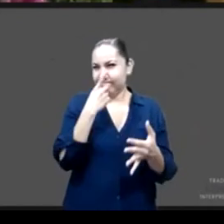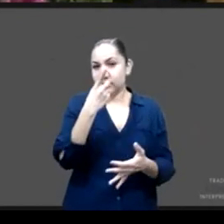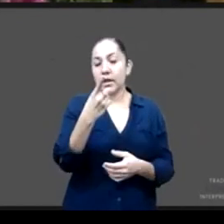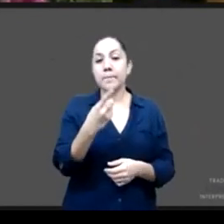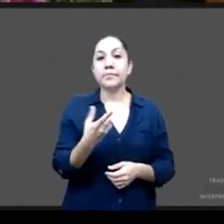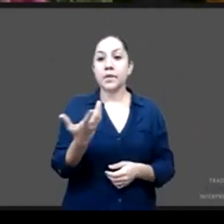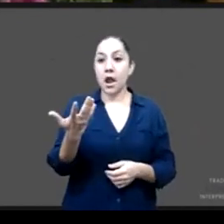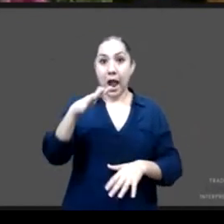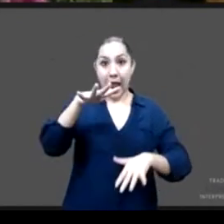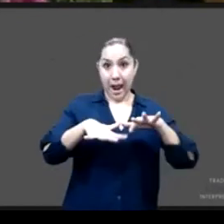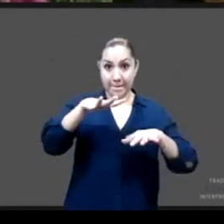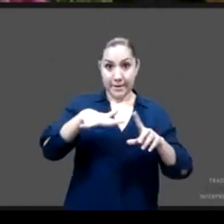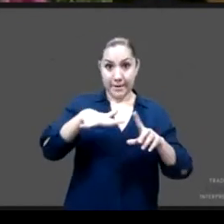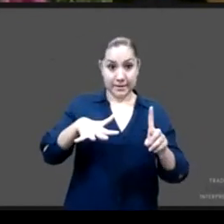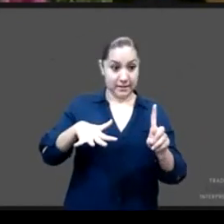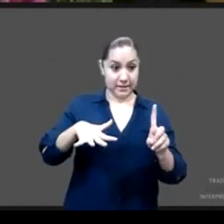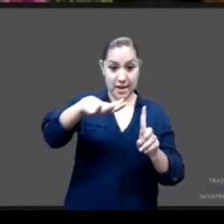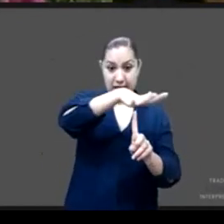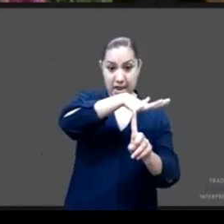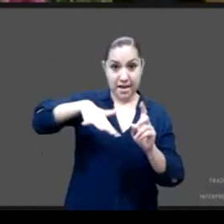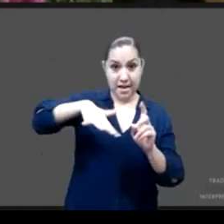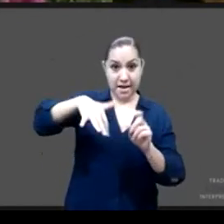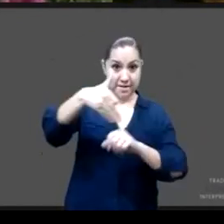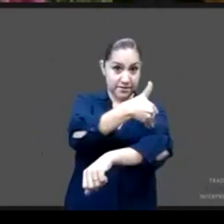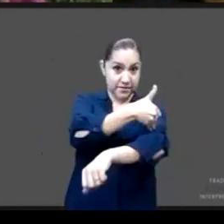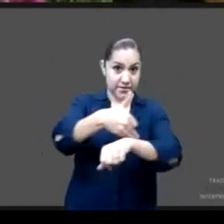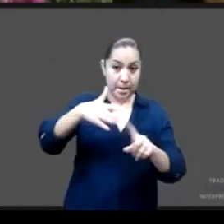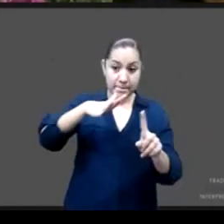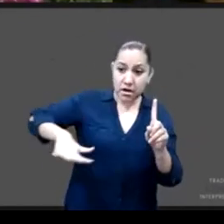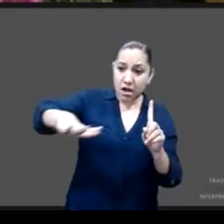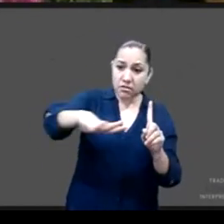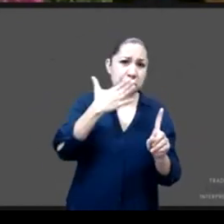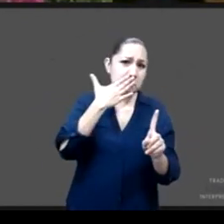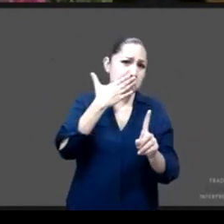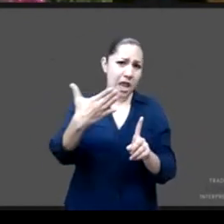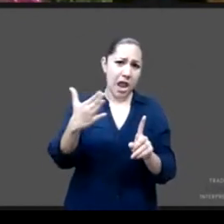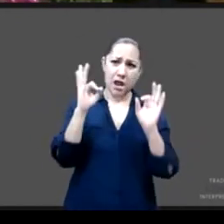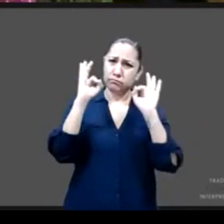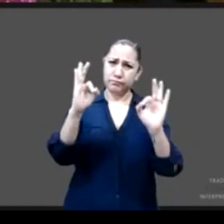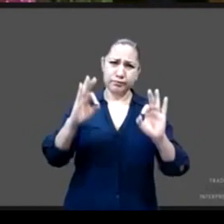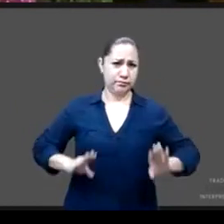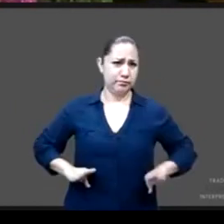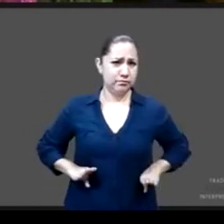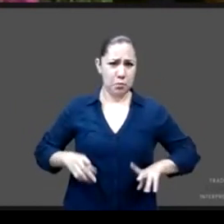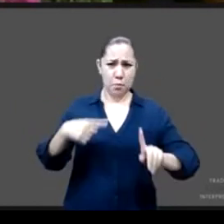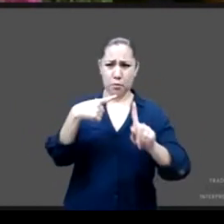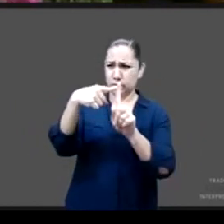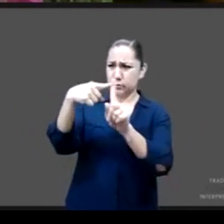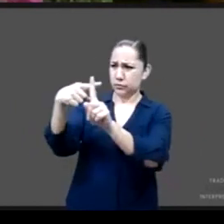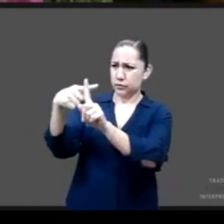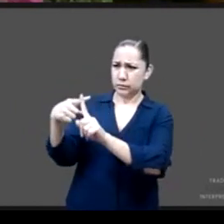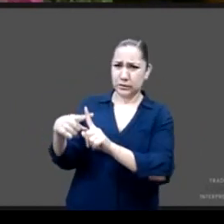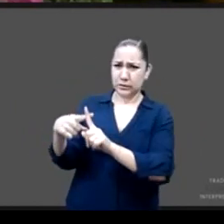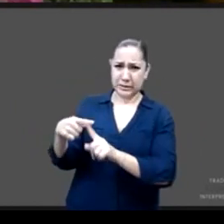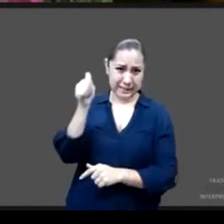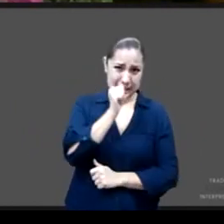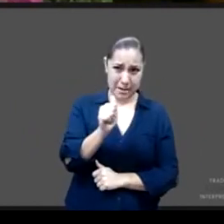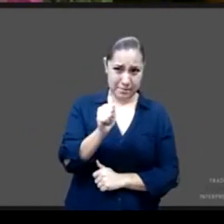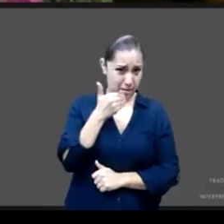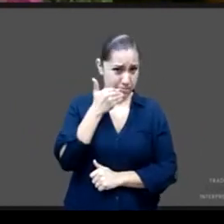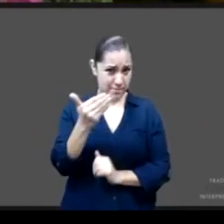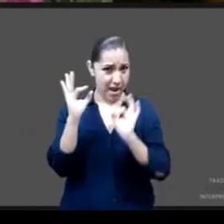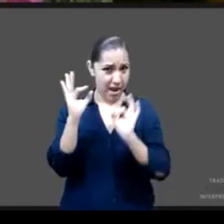a los jóvenes no siempre hay redes de familia nocivas hay que decirlo así y donde nosotros